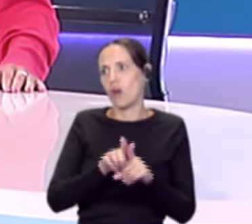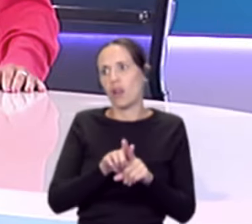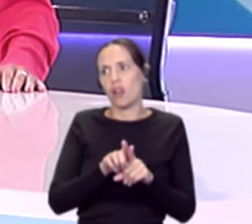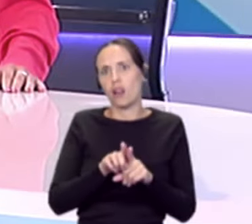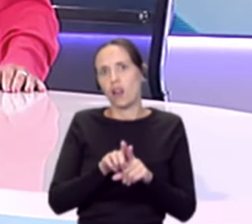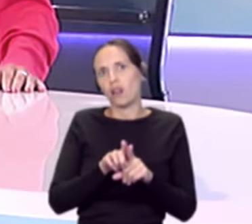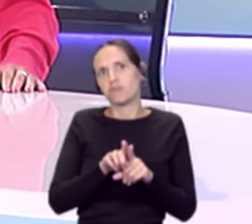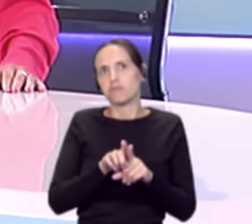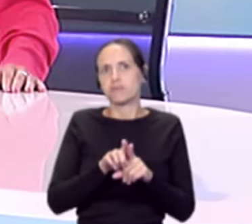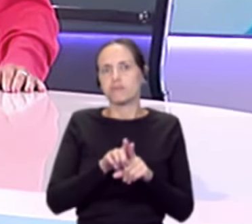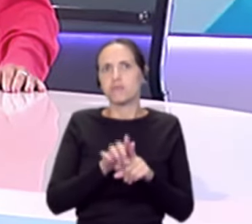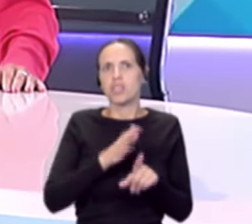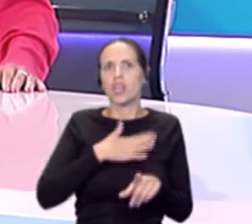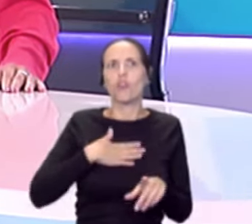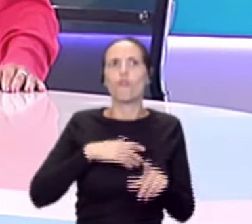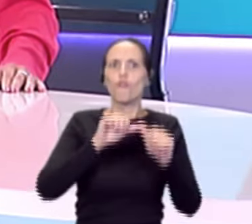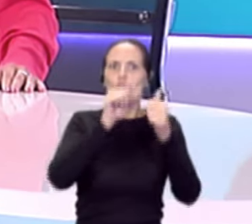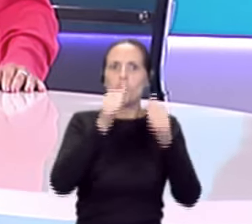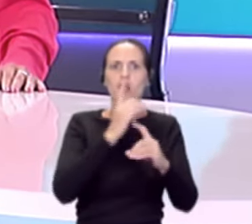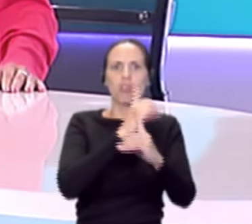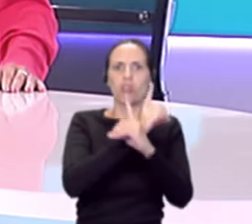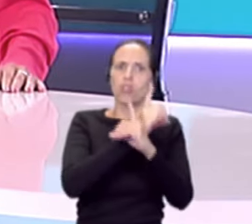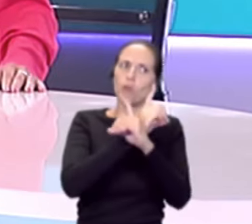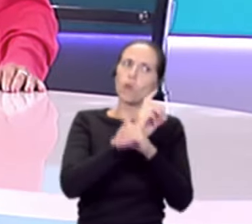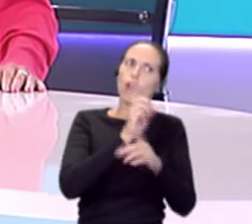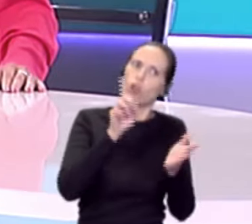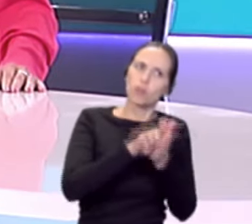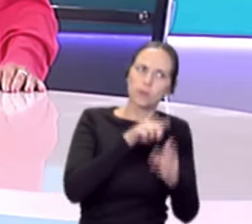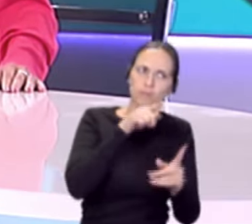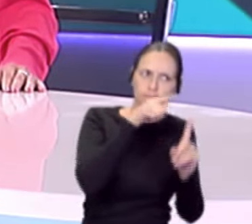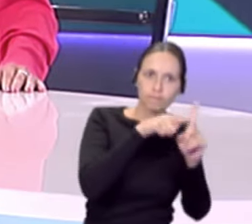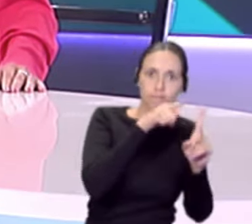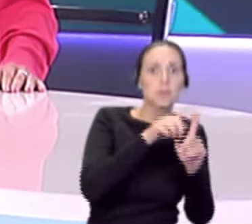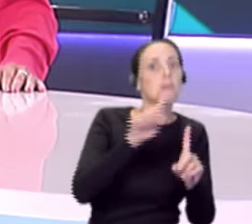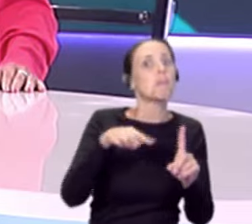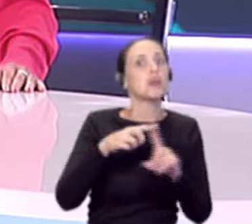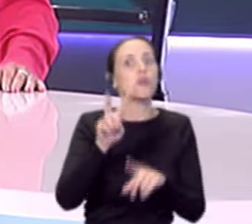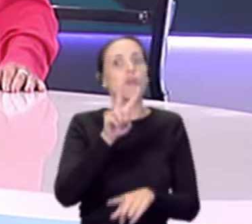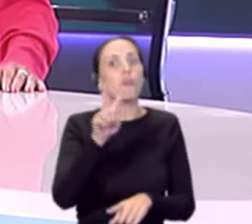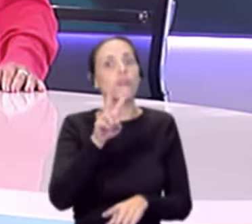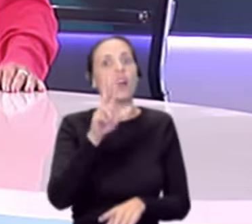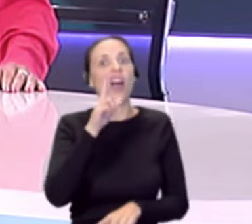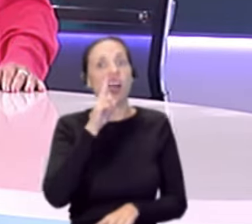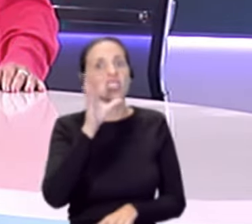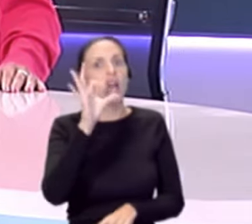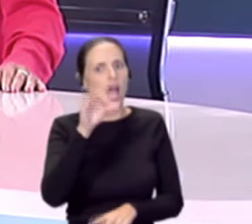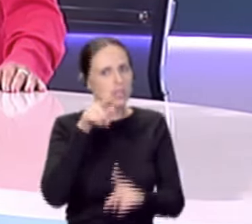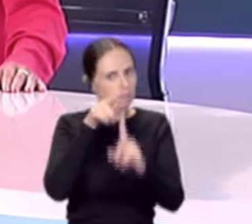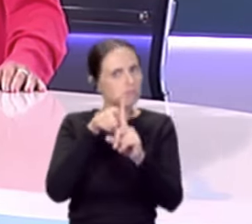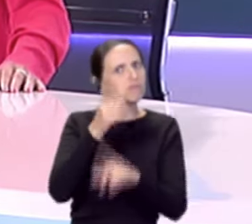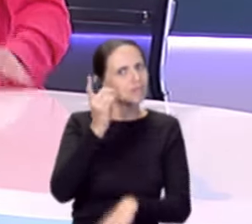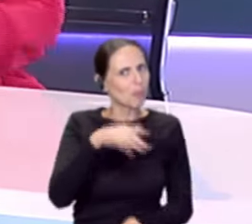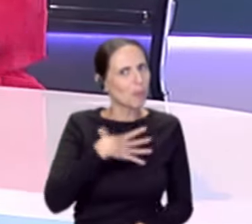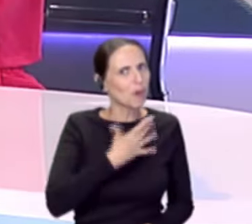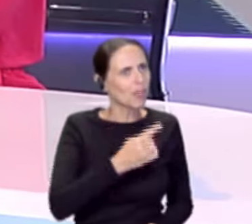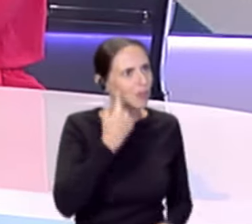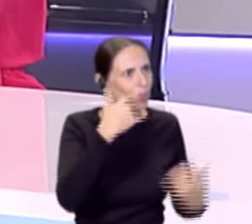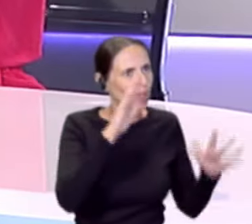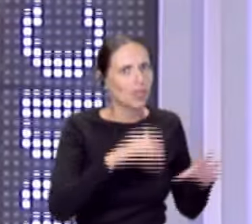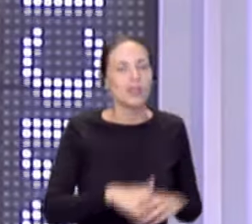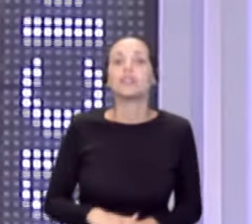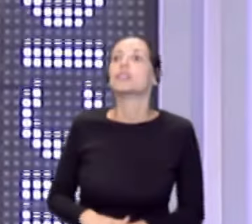a recuperar ese formato. El de DVD y el de VHS, vete tú a saber. Sí, también, el de DVD seguro. Que hay mucha gente que se queda también con eso,